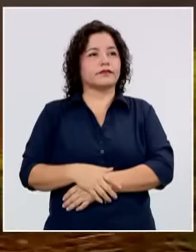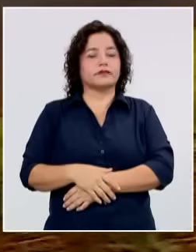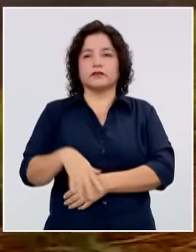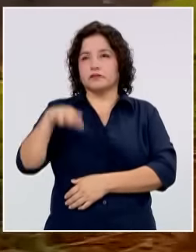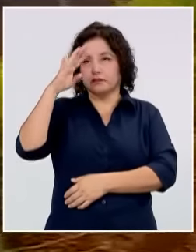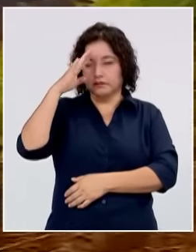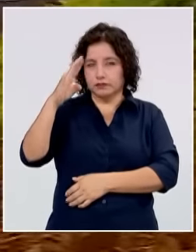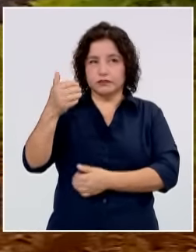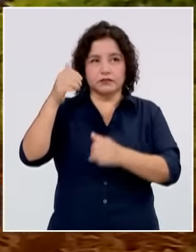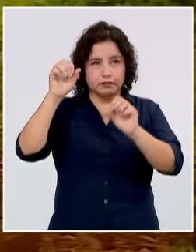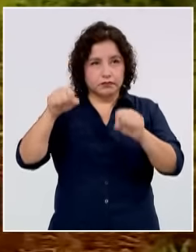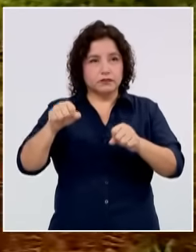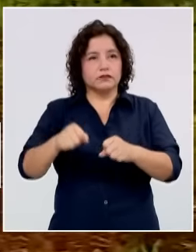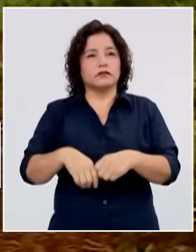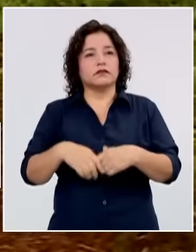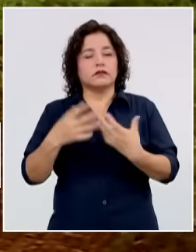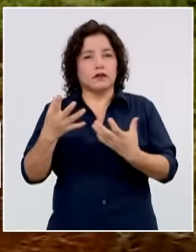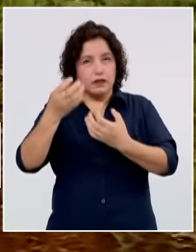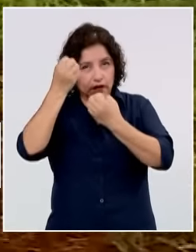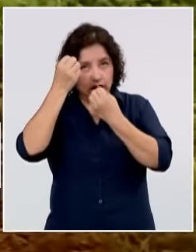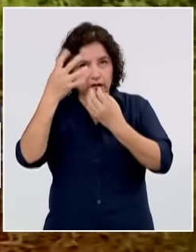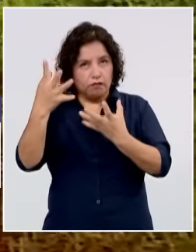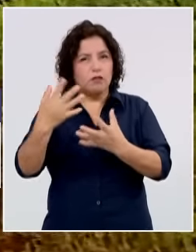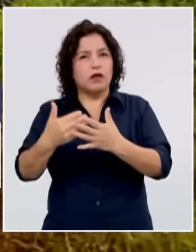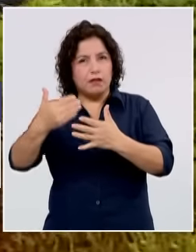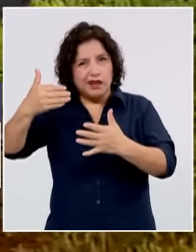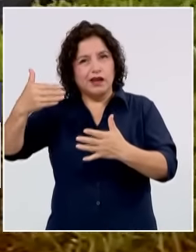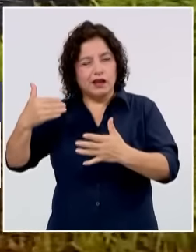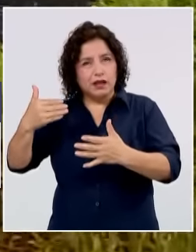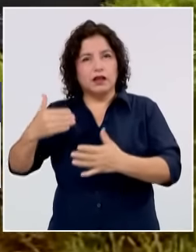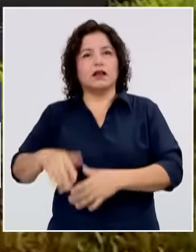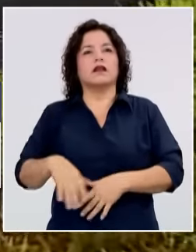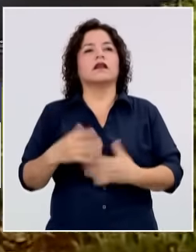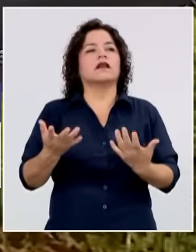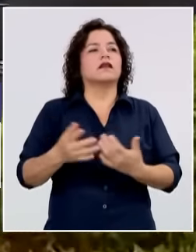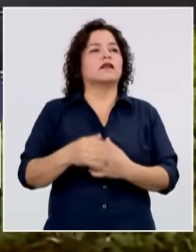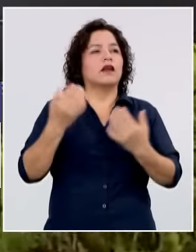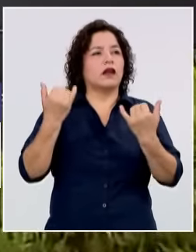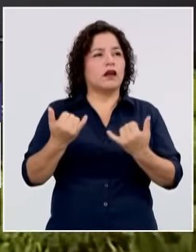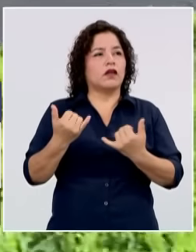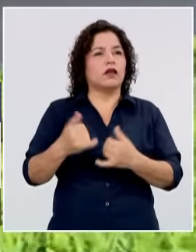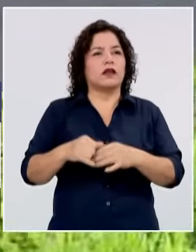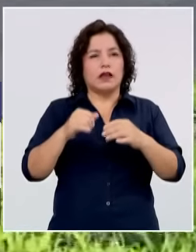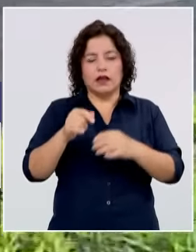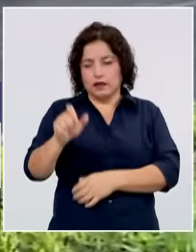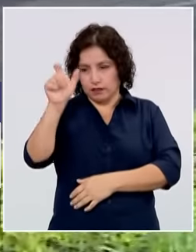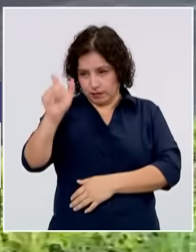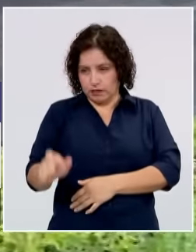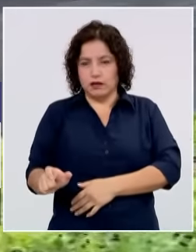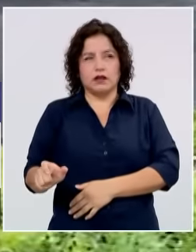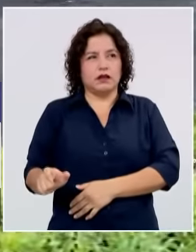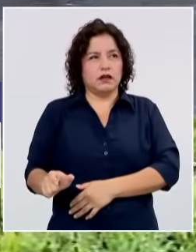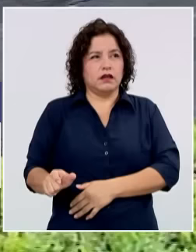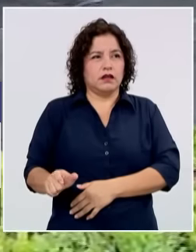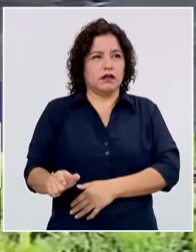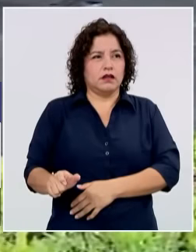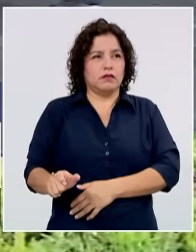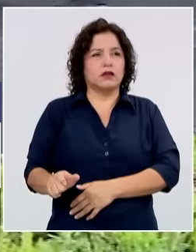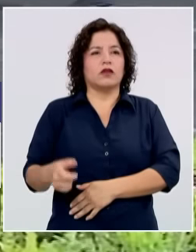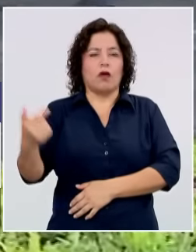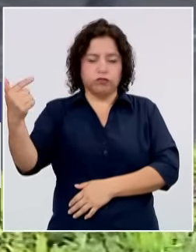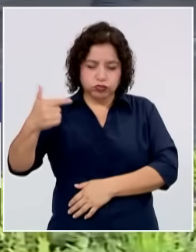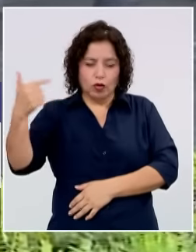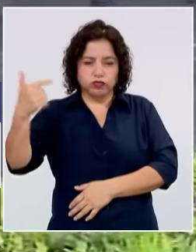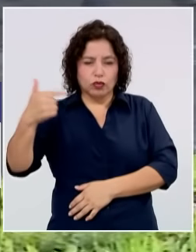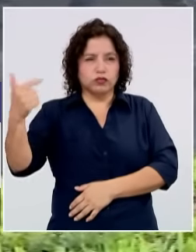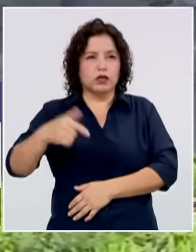estás Lorena s es como bien informada la nota previa a este enlace en vivo este sujeto fue herido son